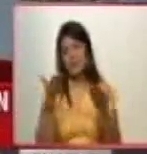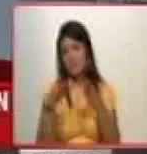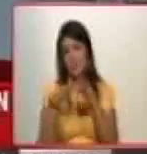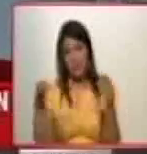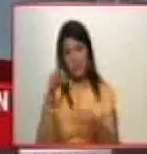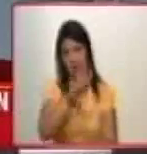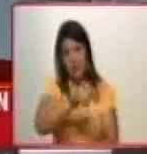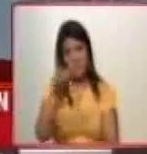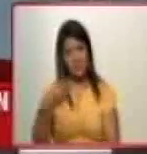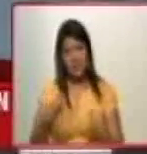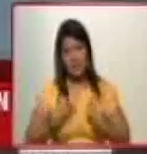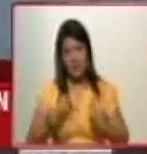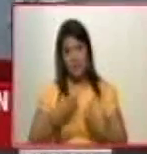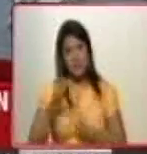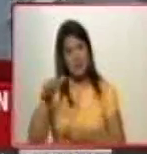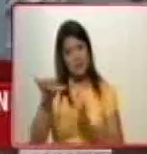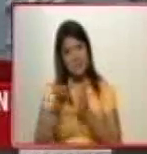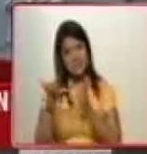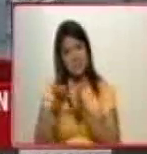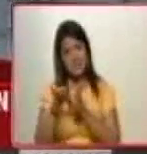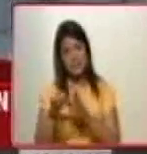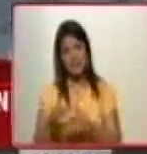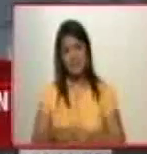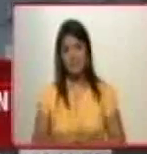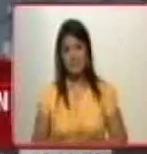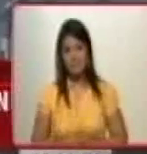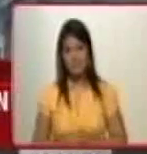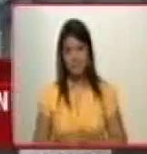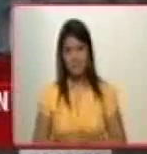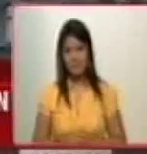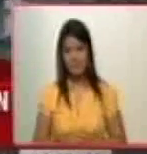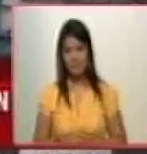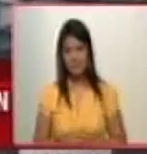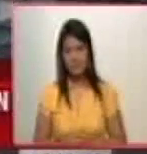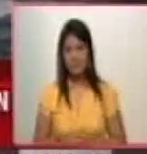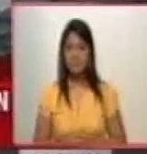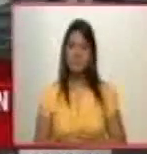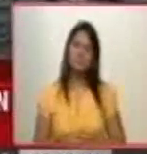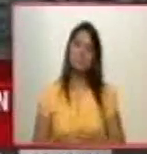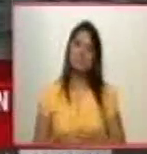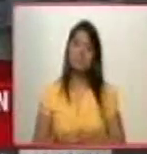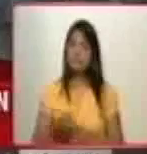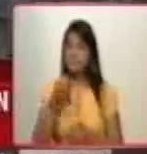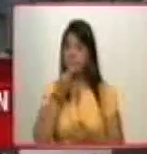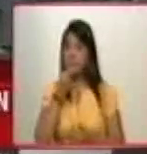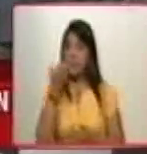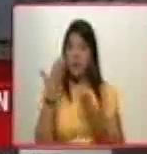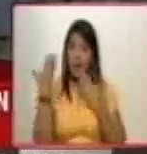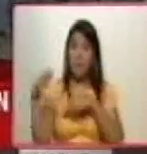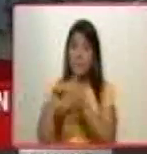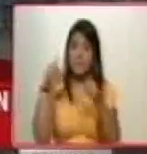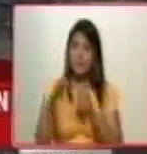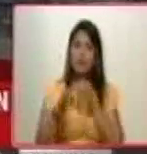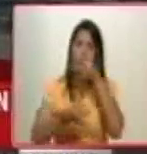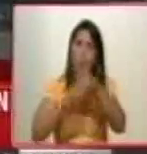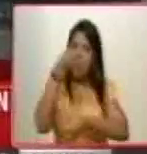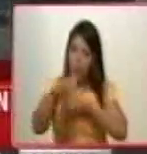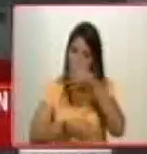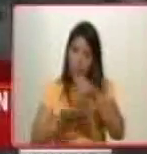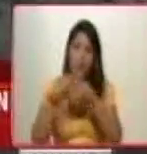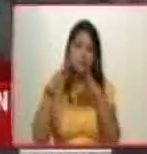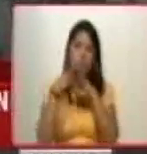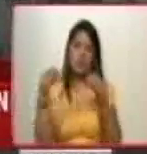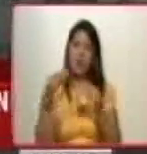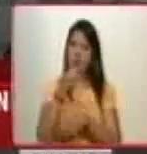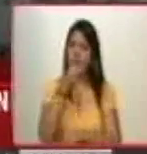los habitantes de estas barriadas populares de nuestra querida capital, Los Teques. Yo quiero dejar al ministro Jaime Altrudi para que profundice en los detalles técnicos